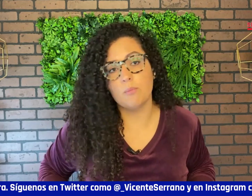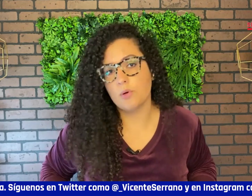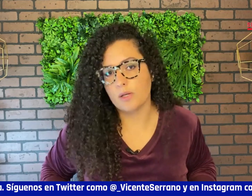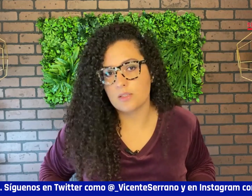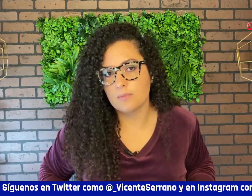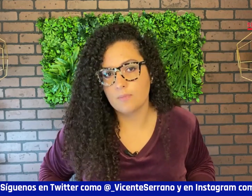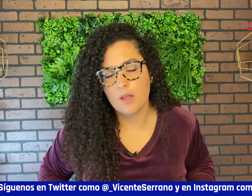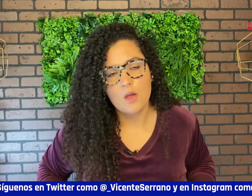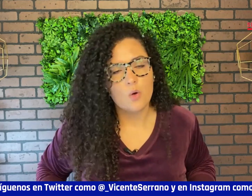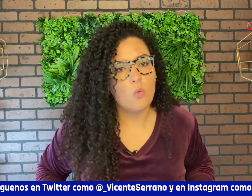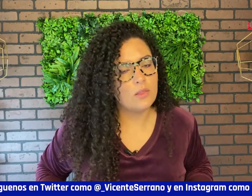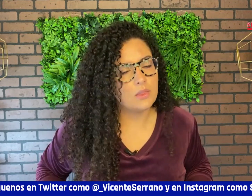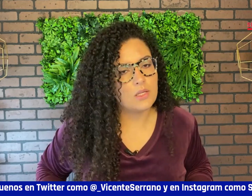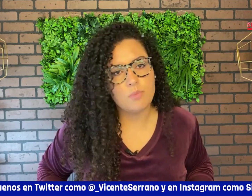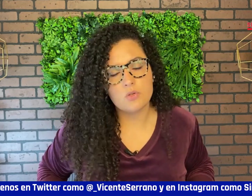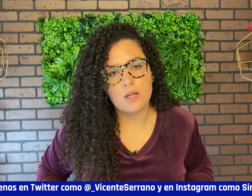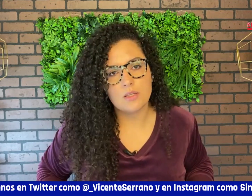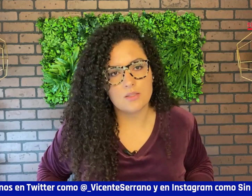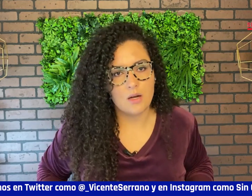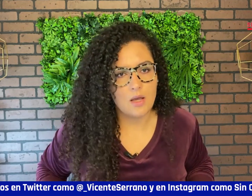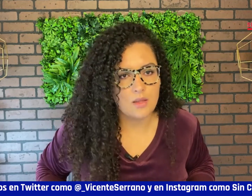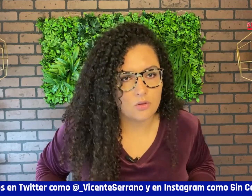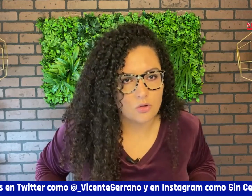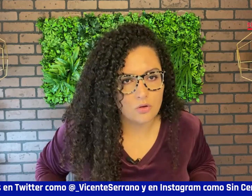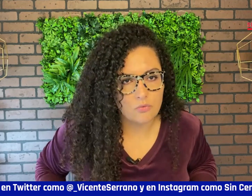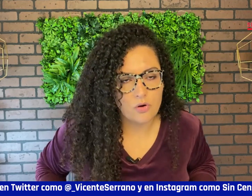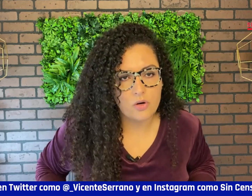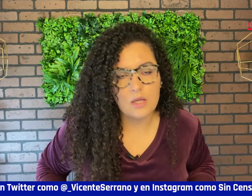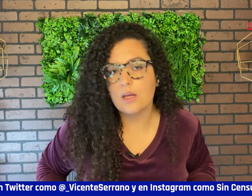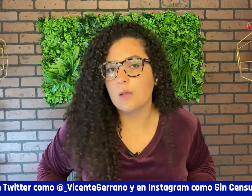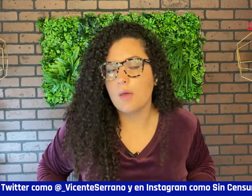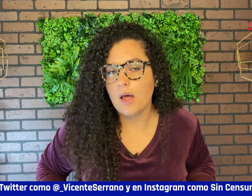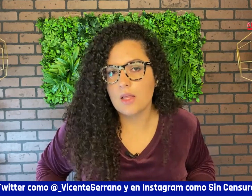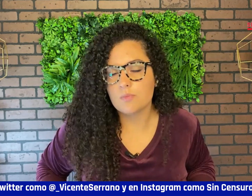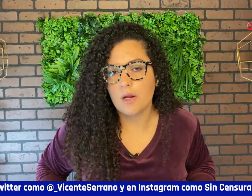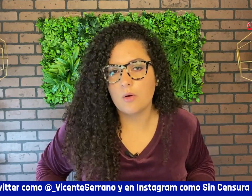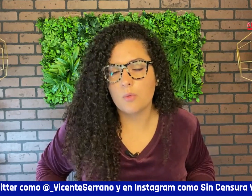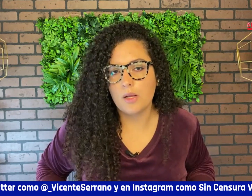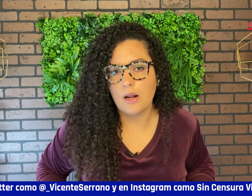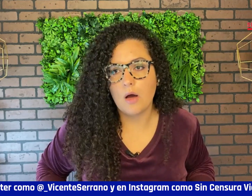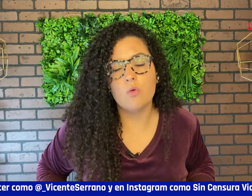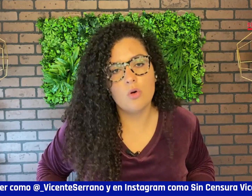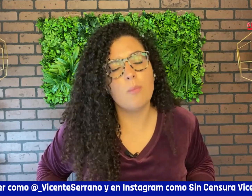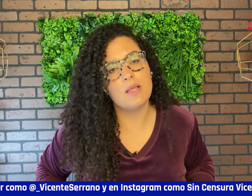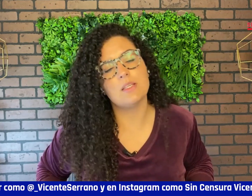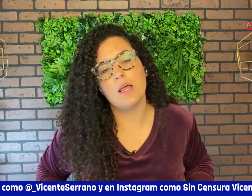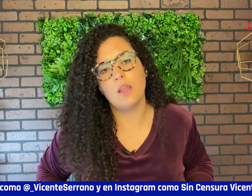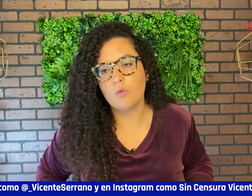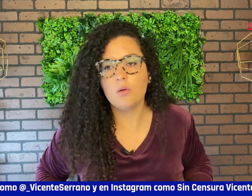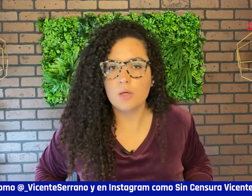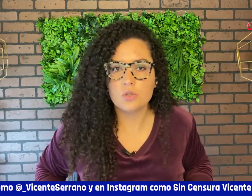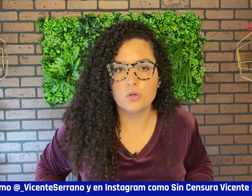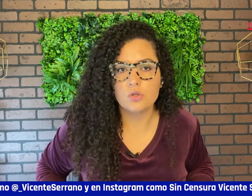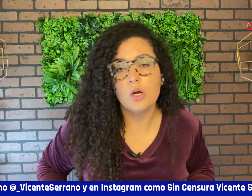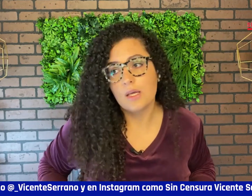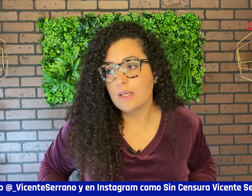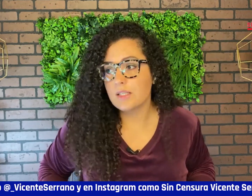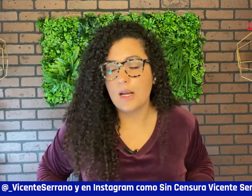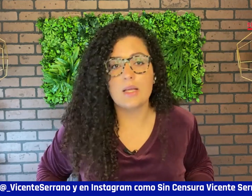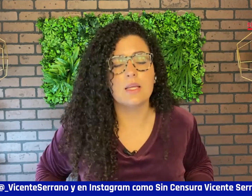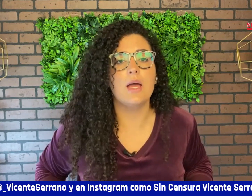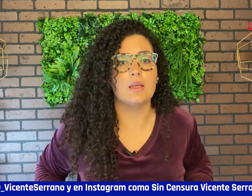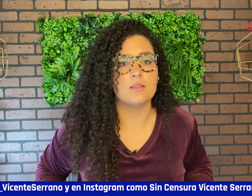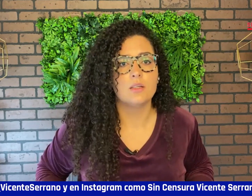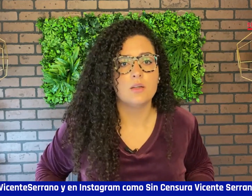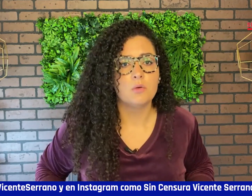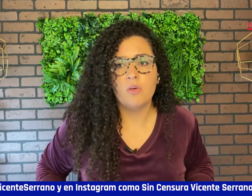porque eran pobres? ¿Cuántas personas que están ahí dentro fueron incriminadas para cubrir a uno más grande, a uno más choncho, que está